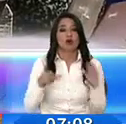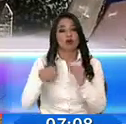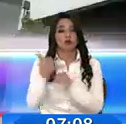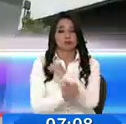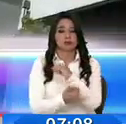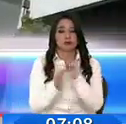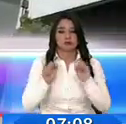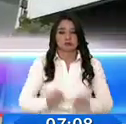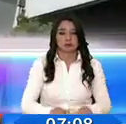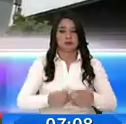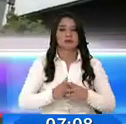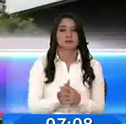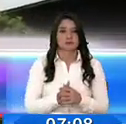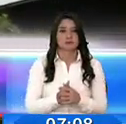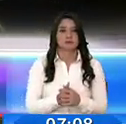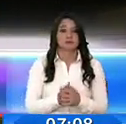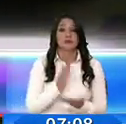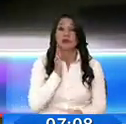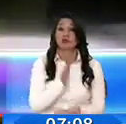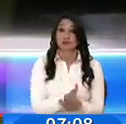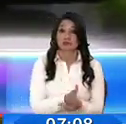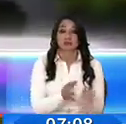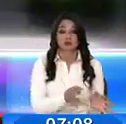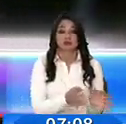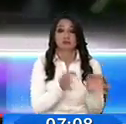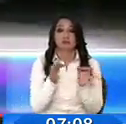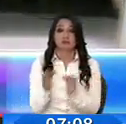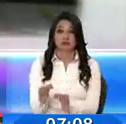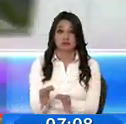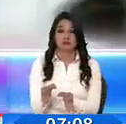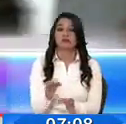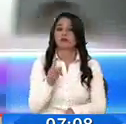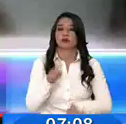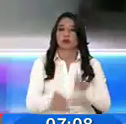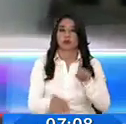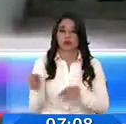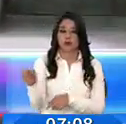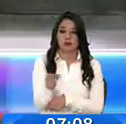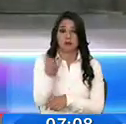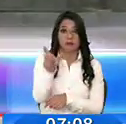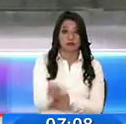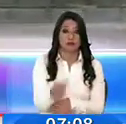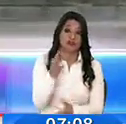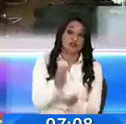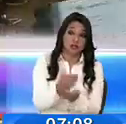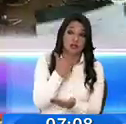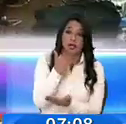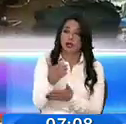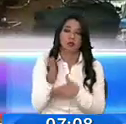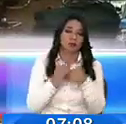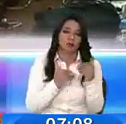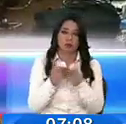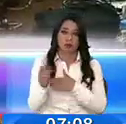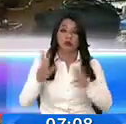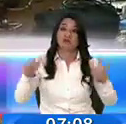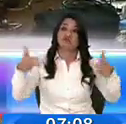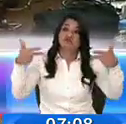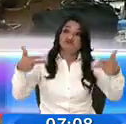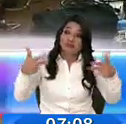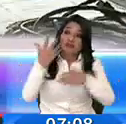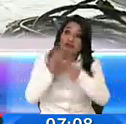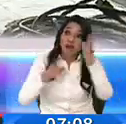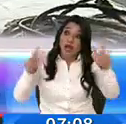país para la suspensión o nuevo diferimiento de la audiencia no será válida la ausencia de los actores procesales o falta en la conexión telemática